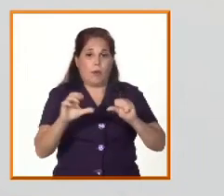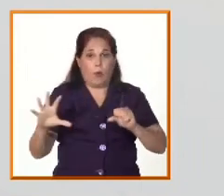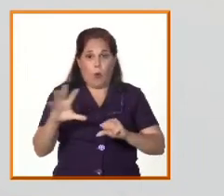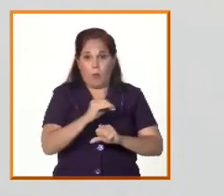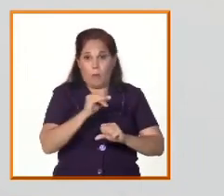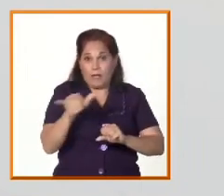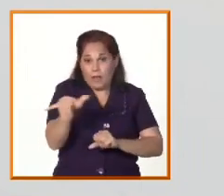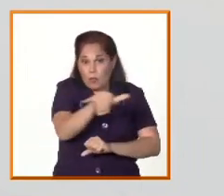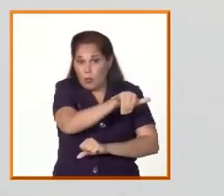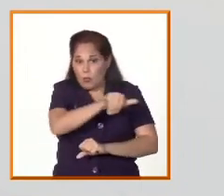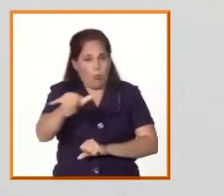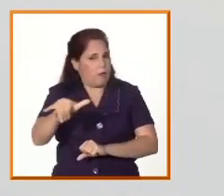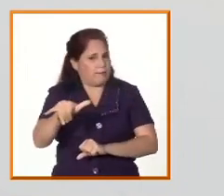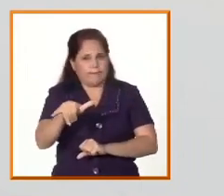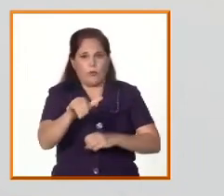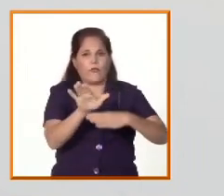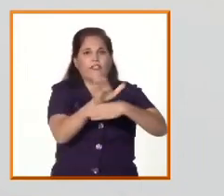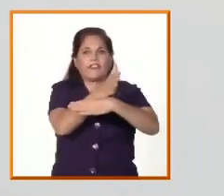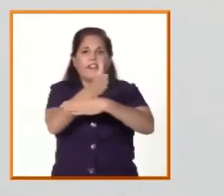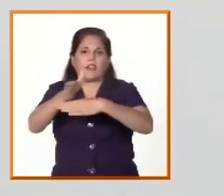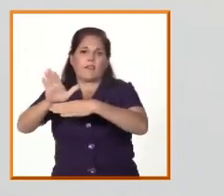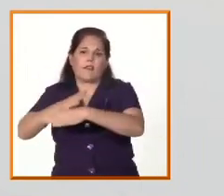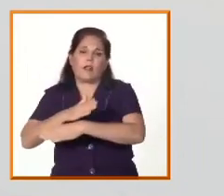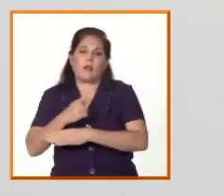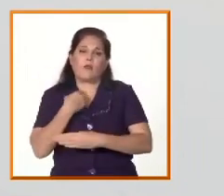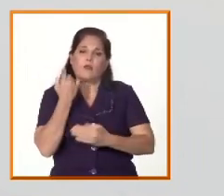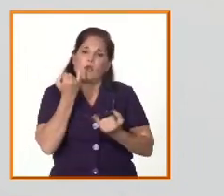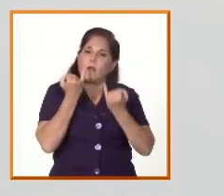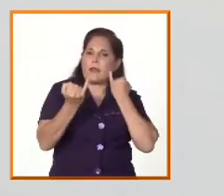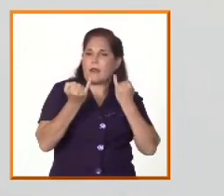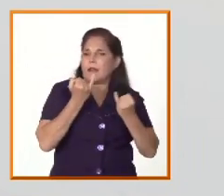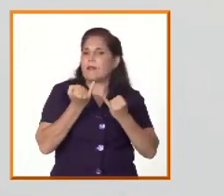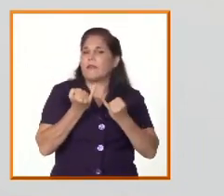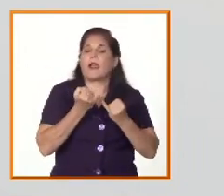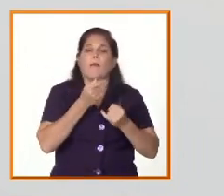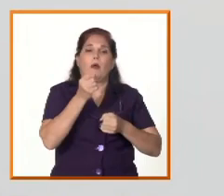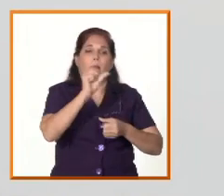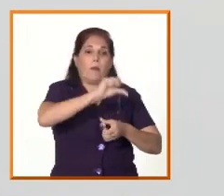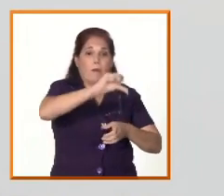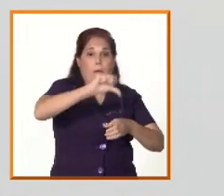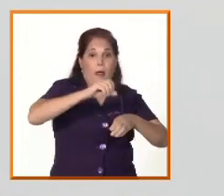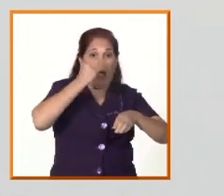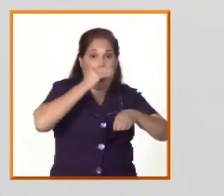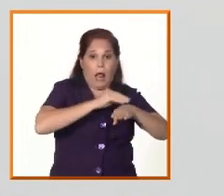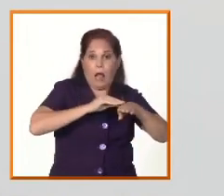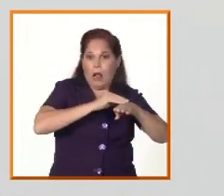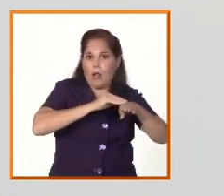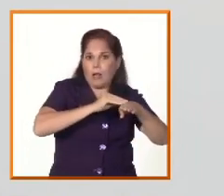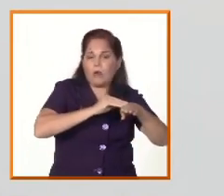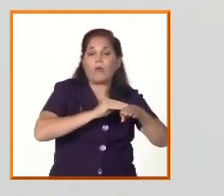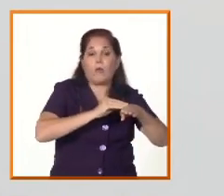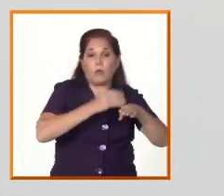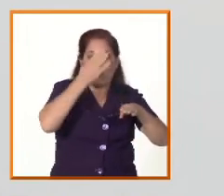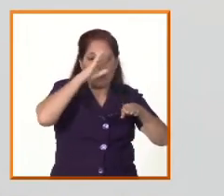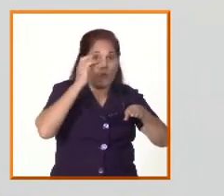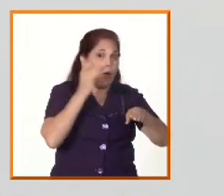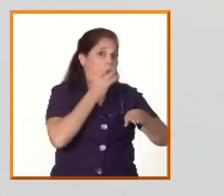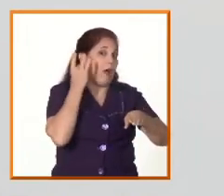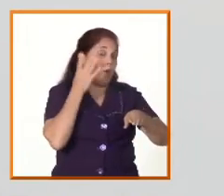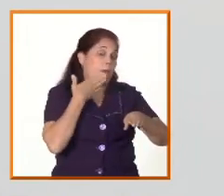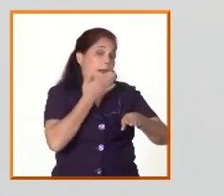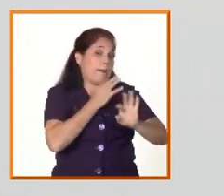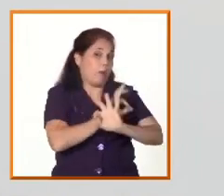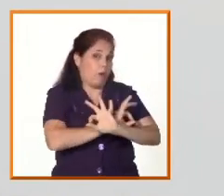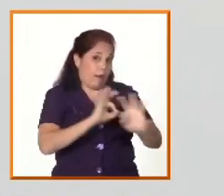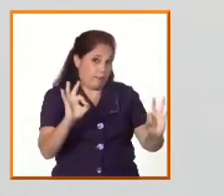no es la misma en un central en la otra y nosotros tenemos identificado hoy qué mezcla alcohólicas Tenemos que pasar por las destilería de Cuba rompo a mejorar las calidades